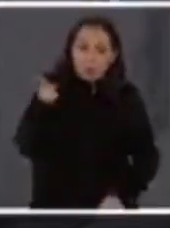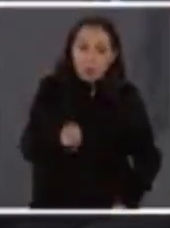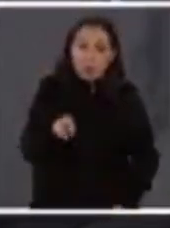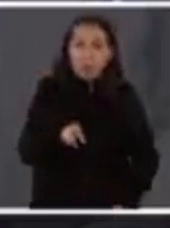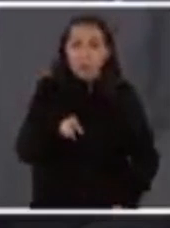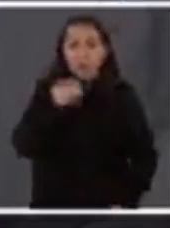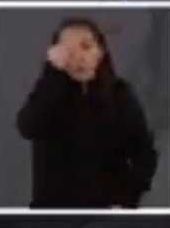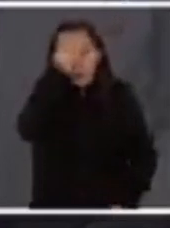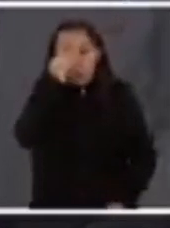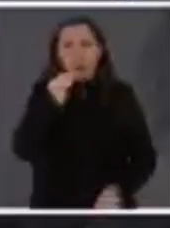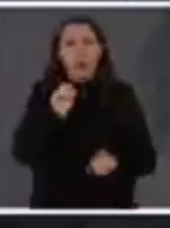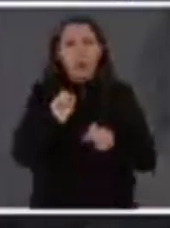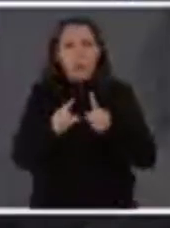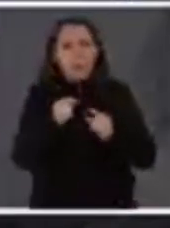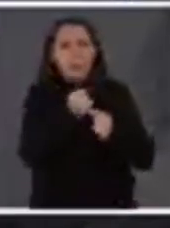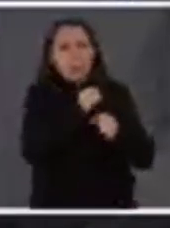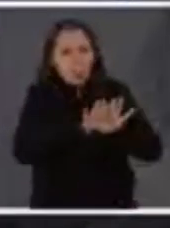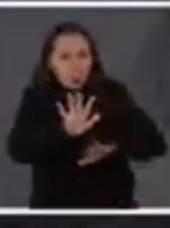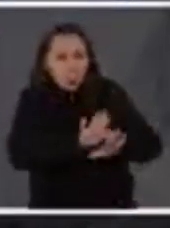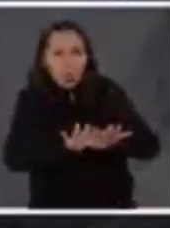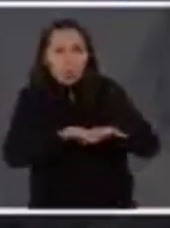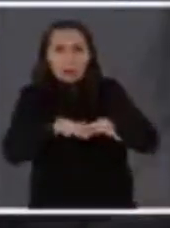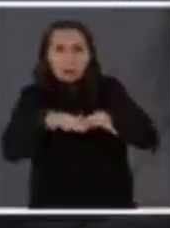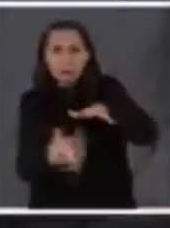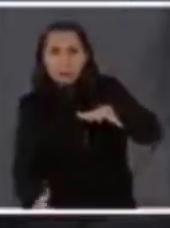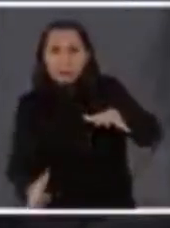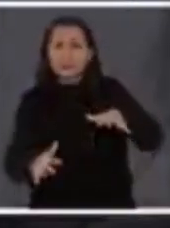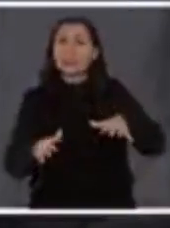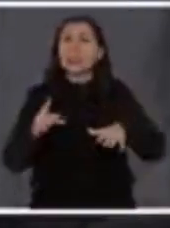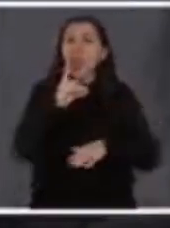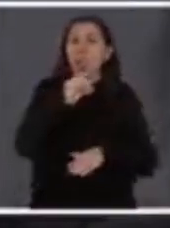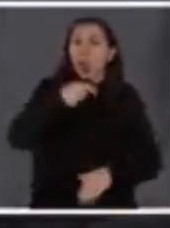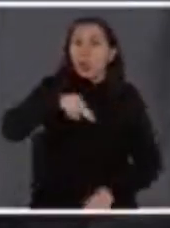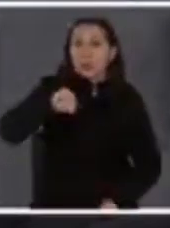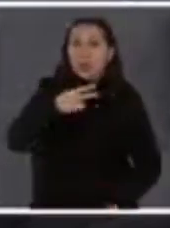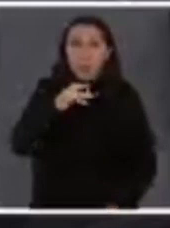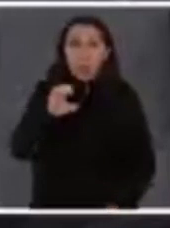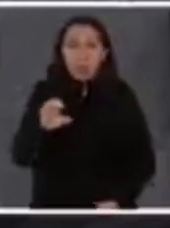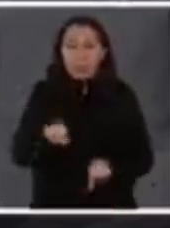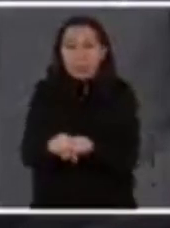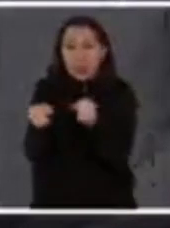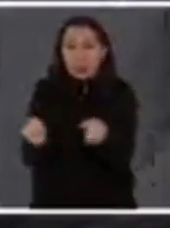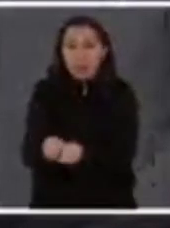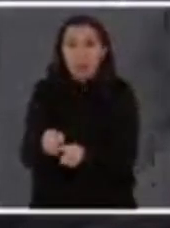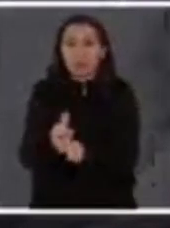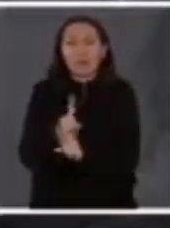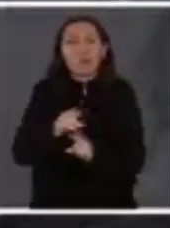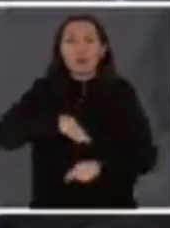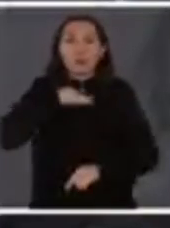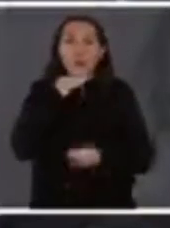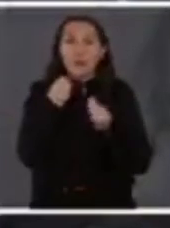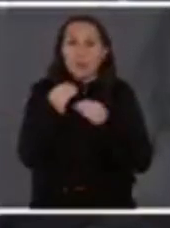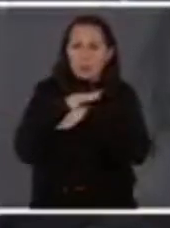reiteradamente, preocupémonos de las defensas de los ríos. Lo que se rompió en Doñihue, tenemos que no solamente mejorar el estándar en el que estaba, que no fue suficiente,